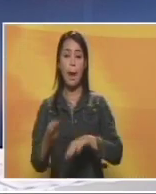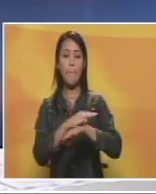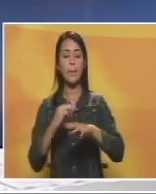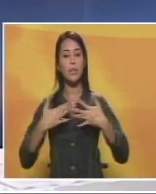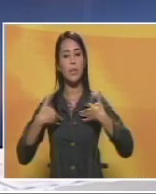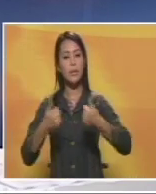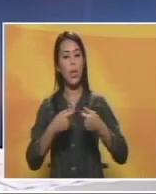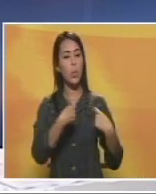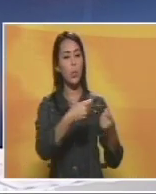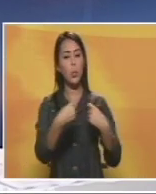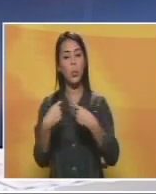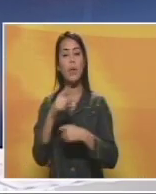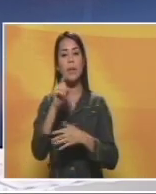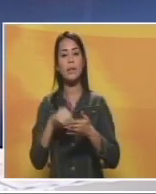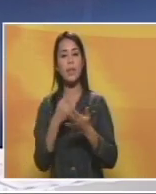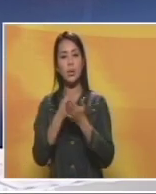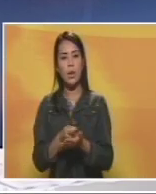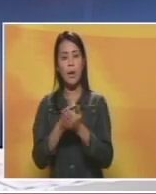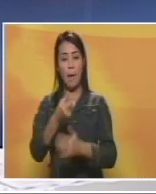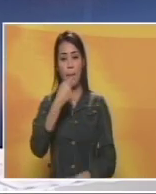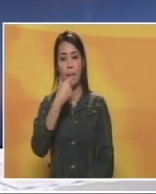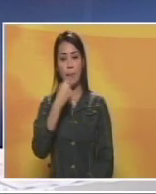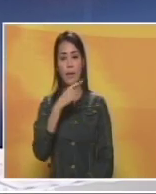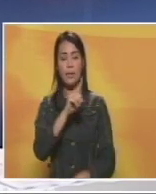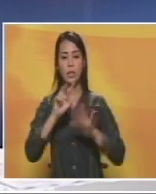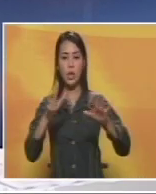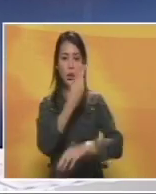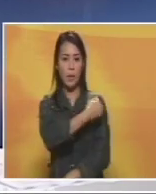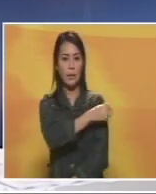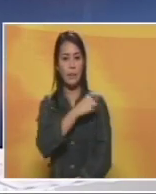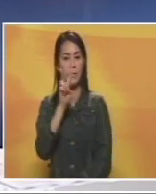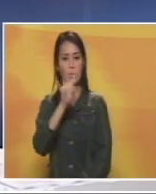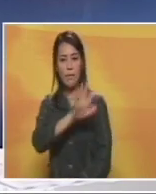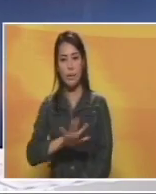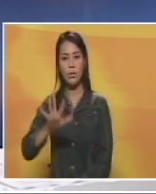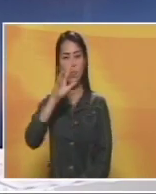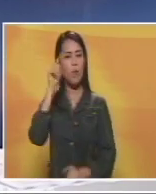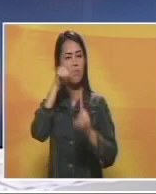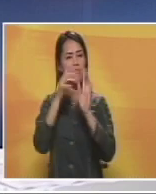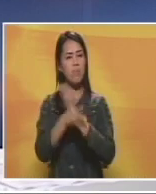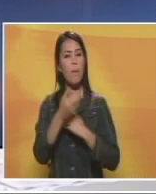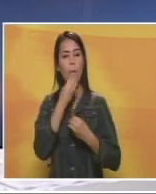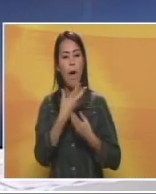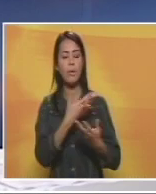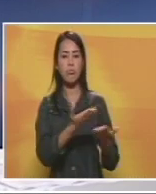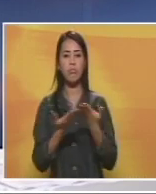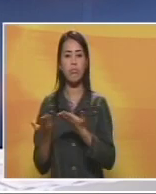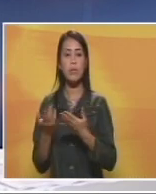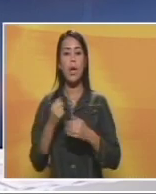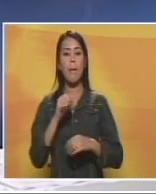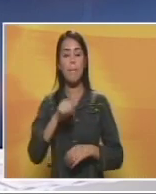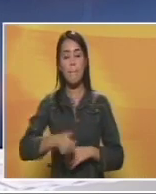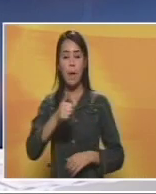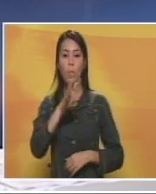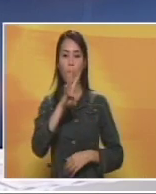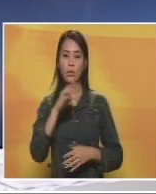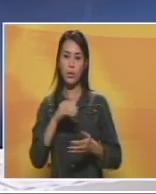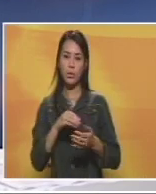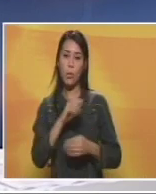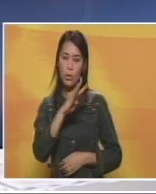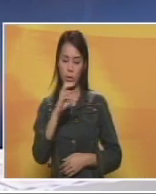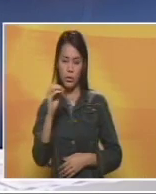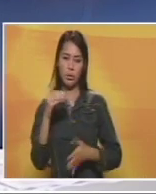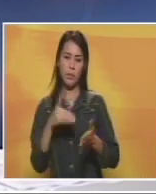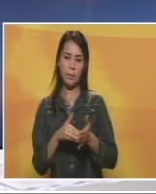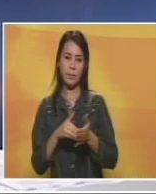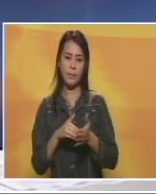de Salud distribuirá 16 toneladas de medicamentos a 18 hospitales en todo el país con el objetivo de beneficiar a más de 400.000 pacientes por un